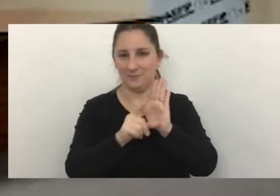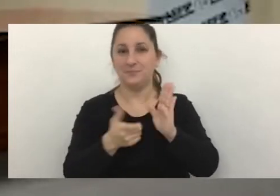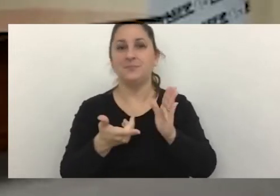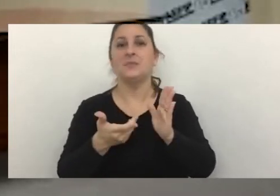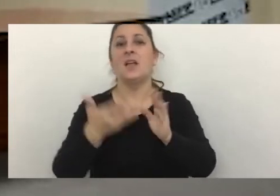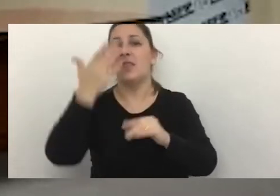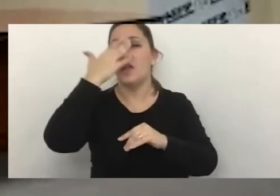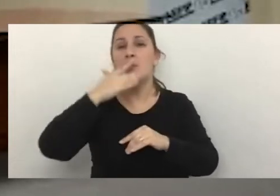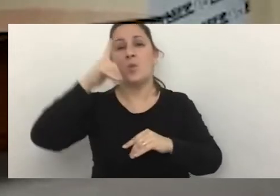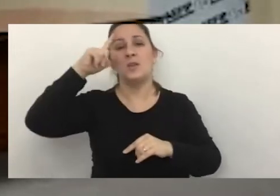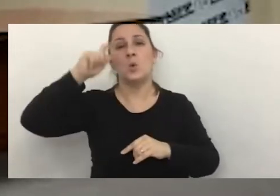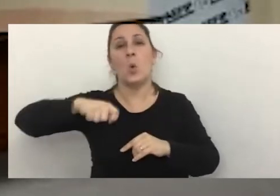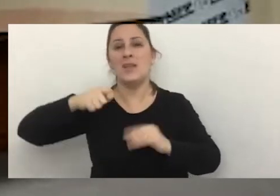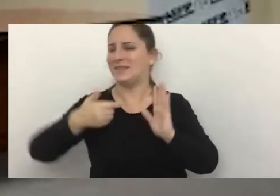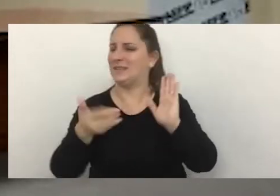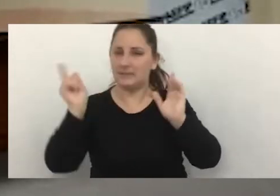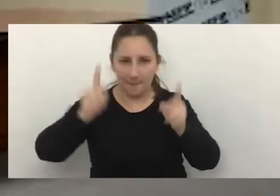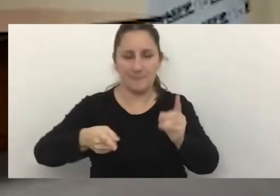la vaciaron aún más.